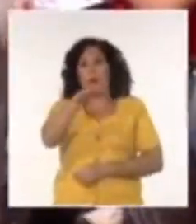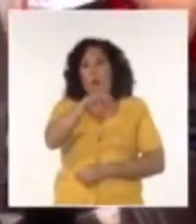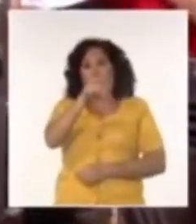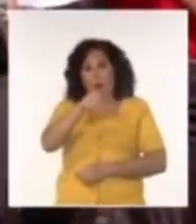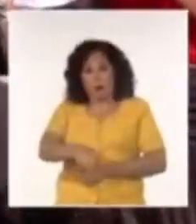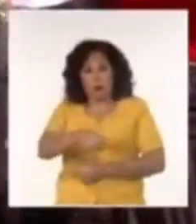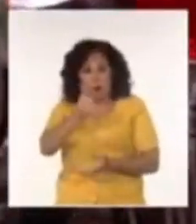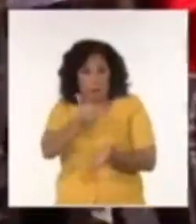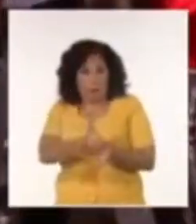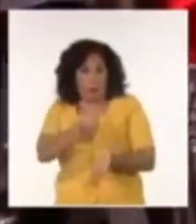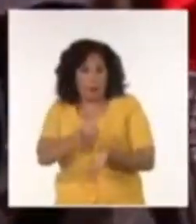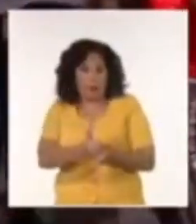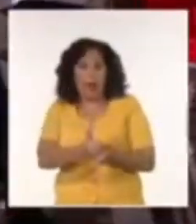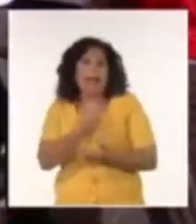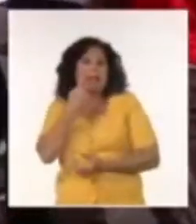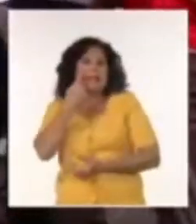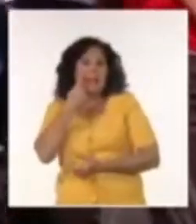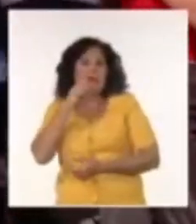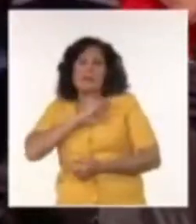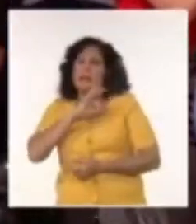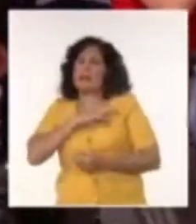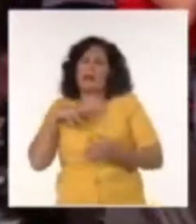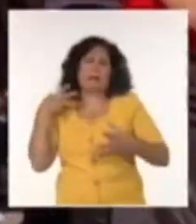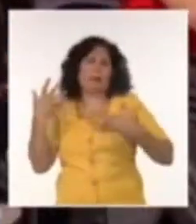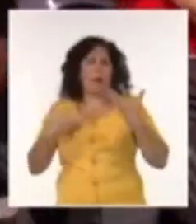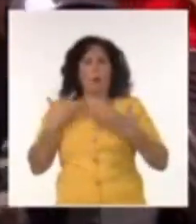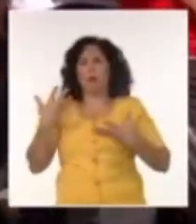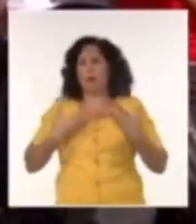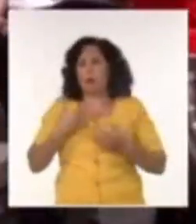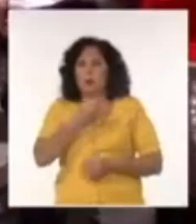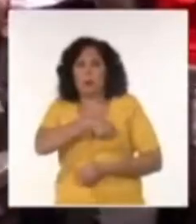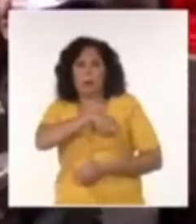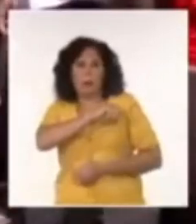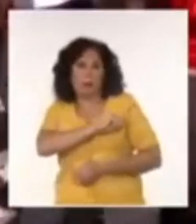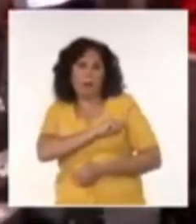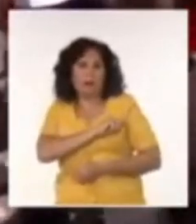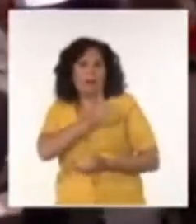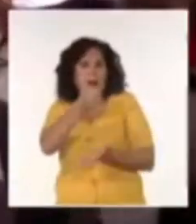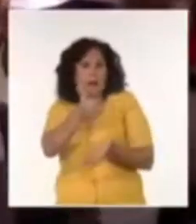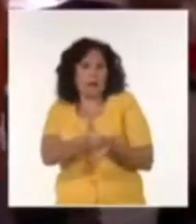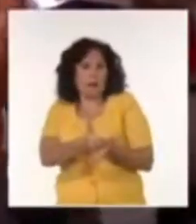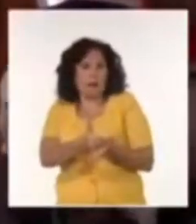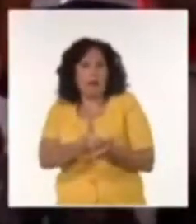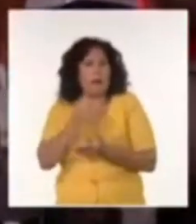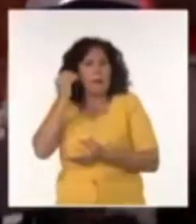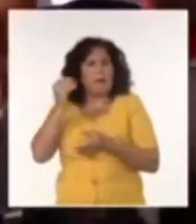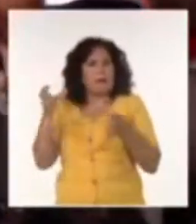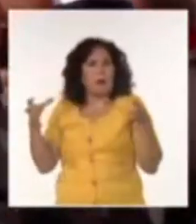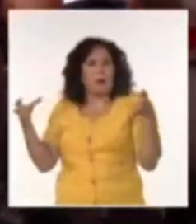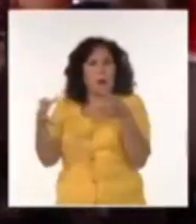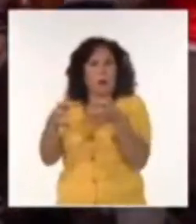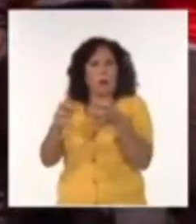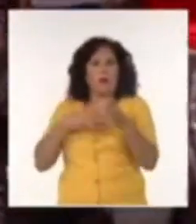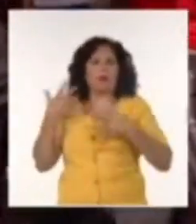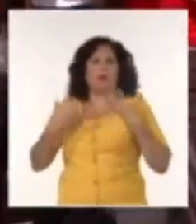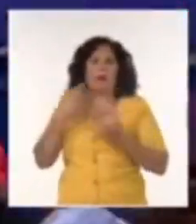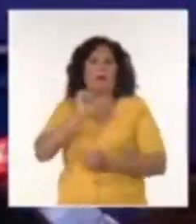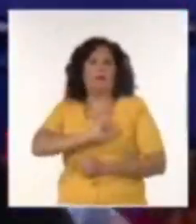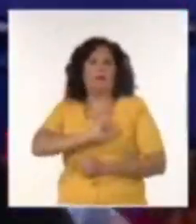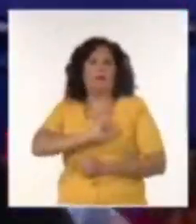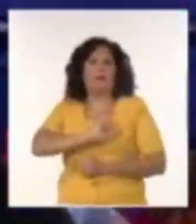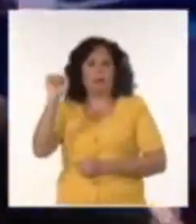Caracas se vive una inmensa alegría. Vamos a ver qué piensa el pueblo caraqueño, que hoy se congrega aquí para celebrar la victoria de su